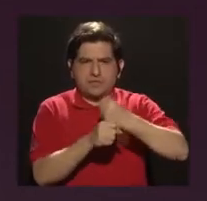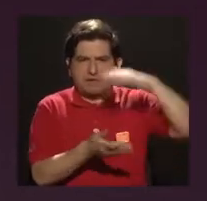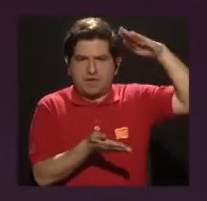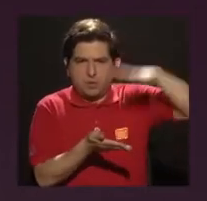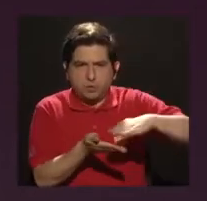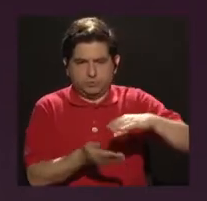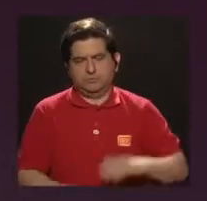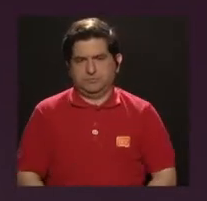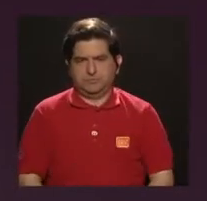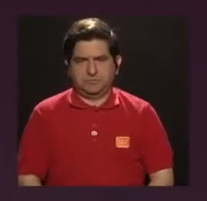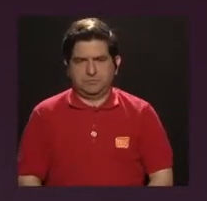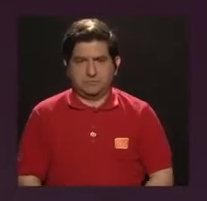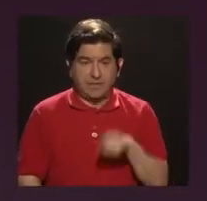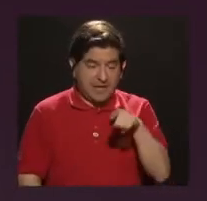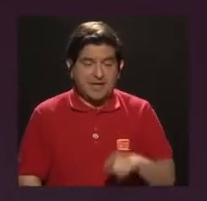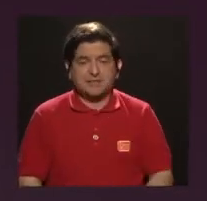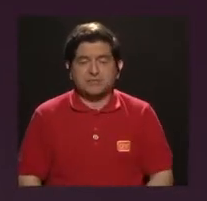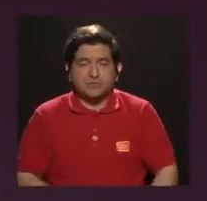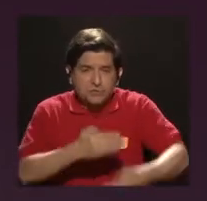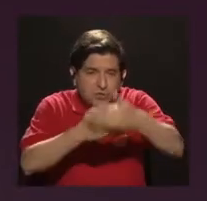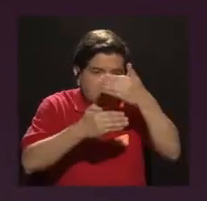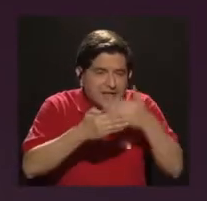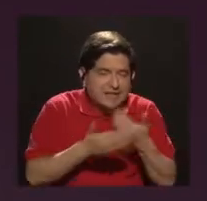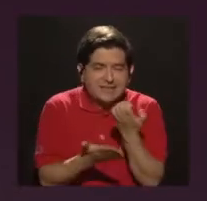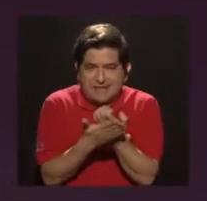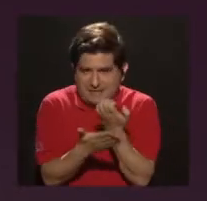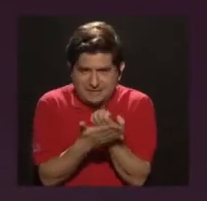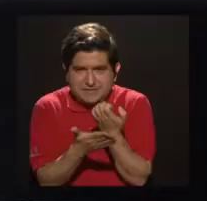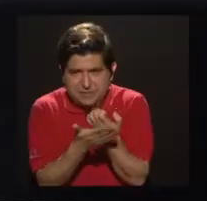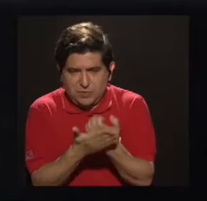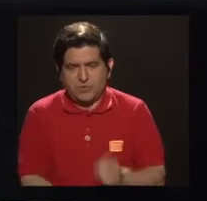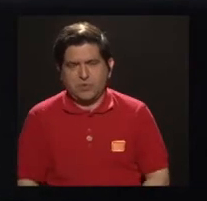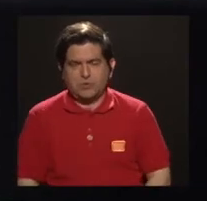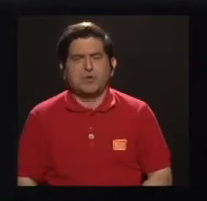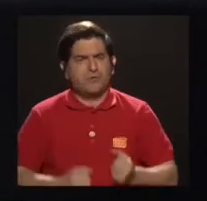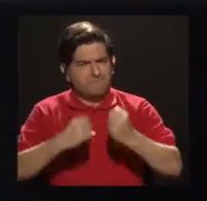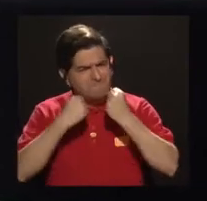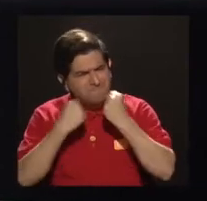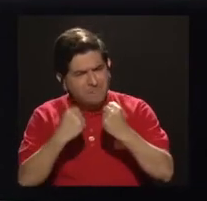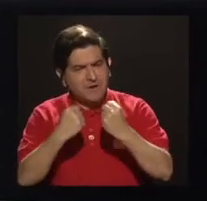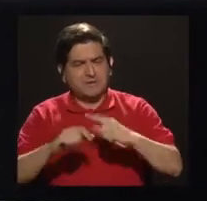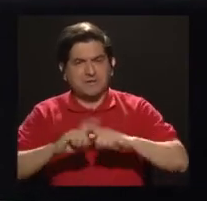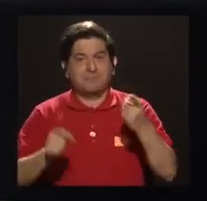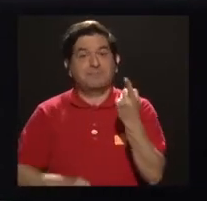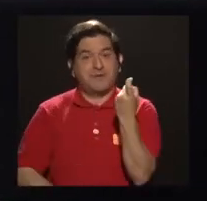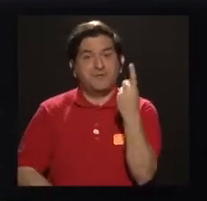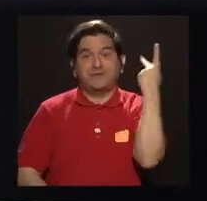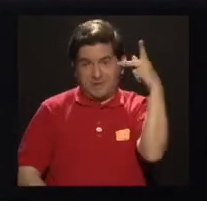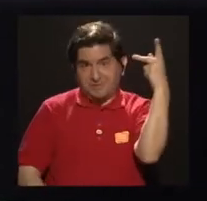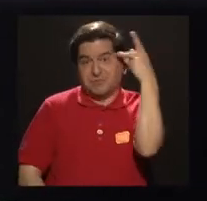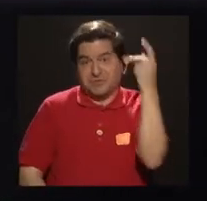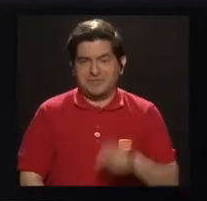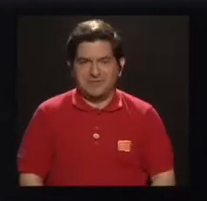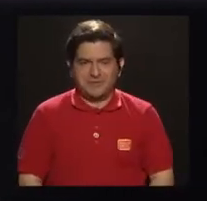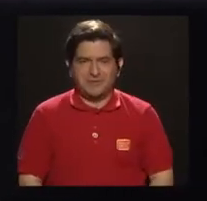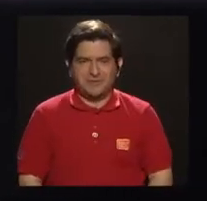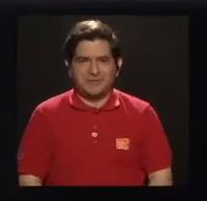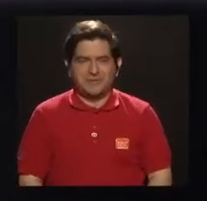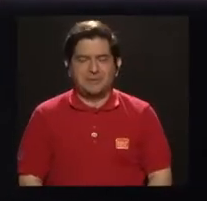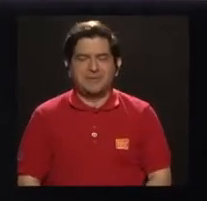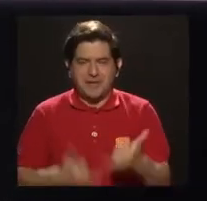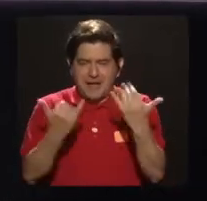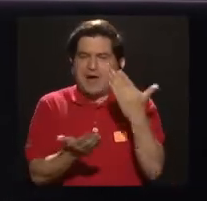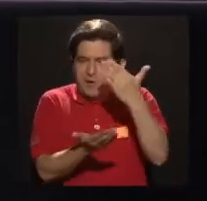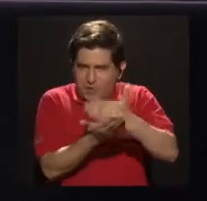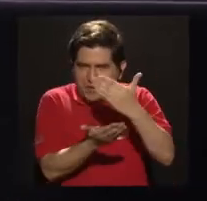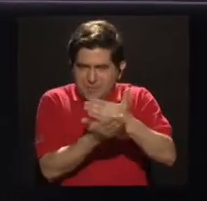ese es el trasfondo económico no mico muy fuerte pero todavía falta de política vamos al siguiente tema vamos a hacer